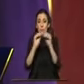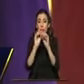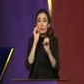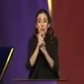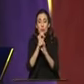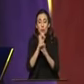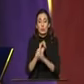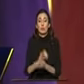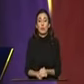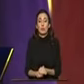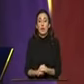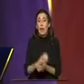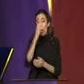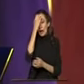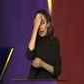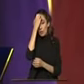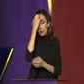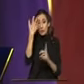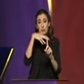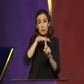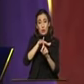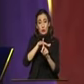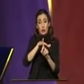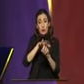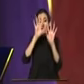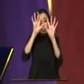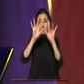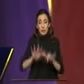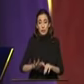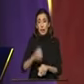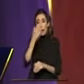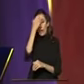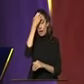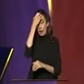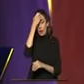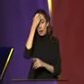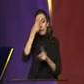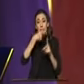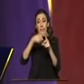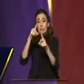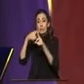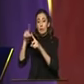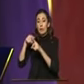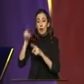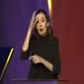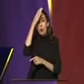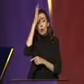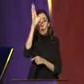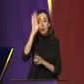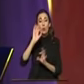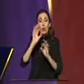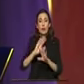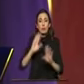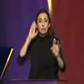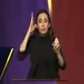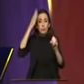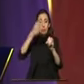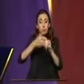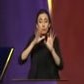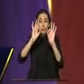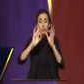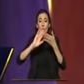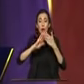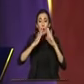sea efectivamente inclusiva, creamos la Secretaría de Educación Intercultural Bilingüe, aspiración de larga data de